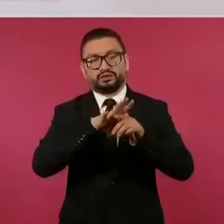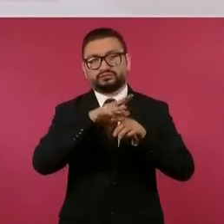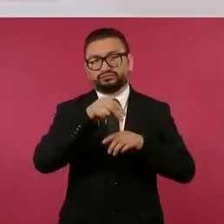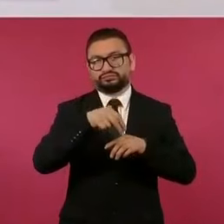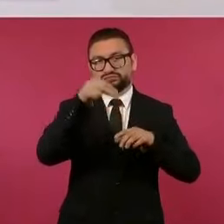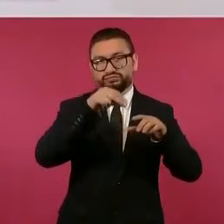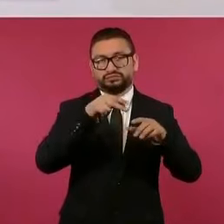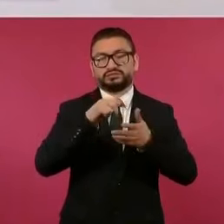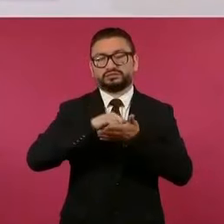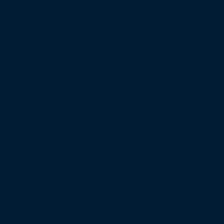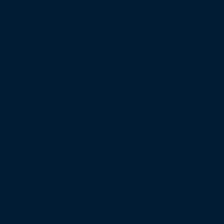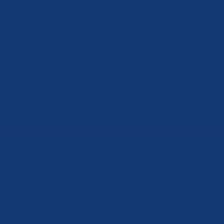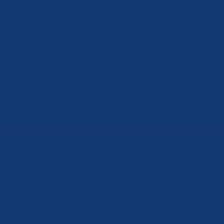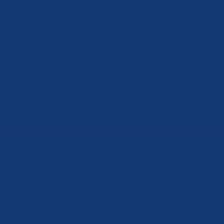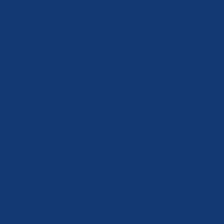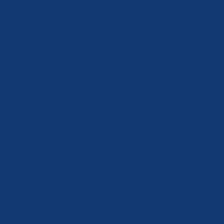de Tamaulipas